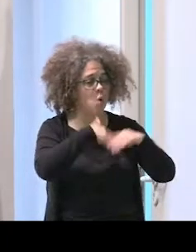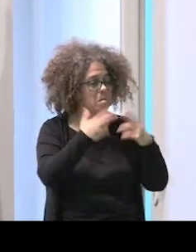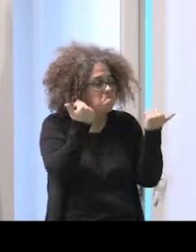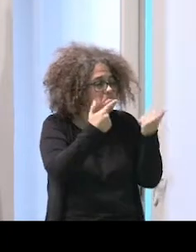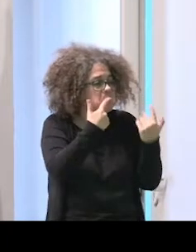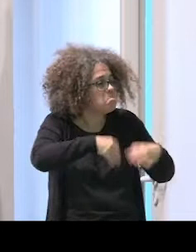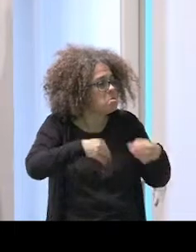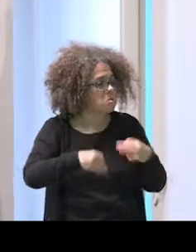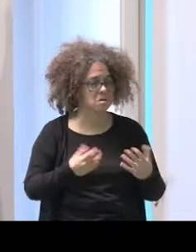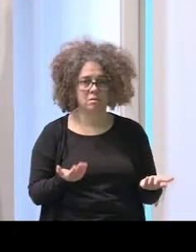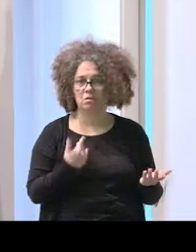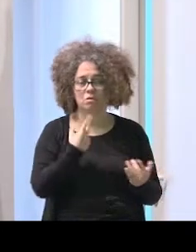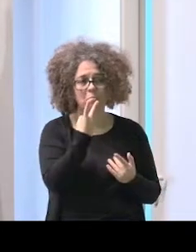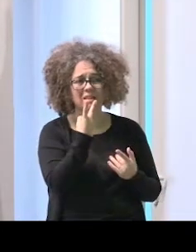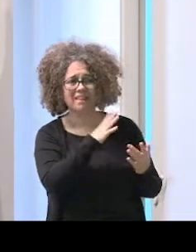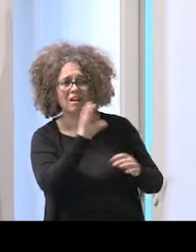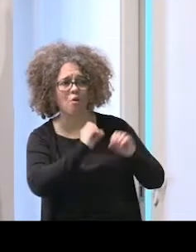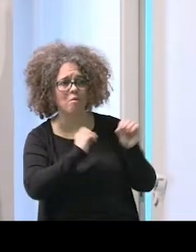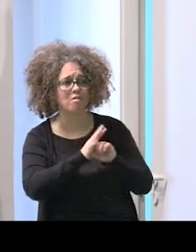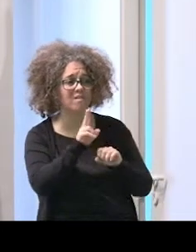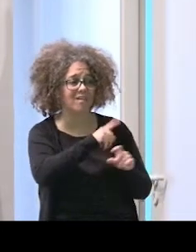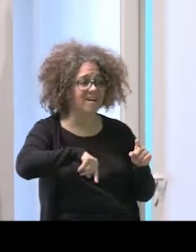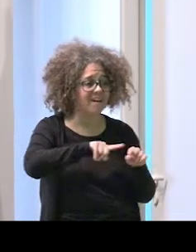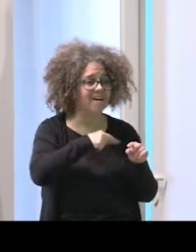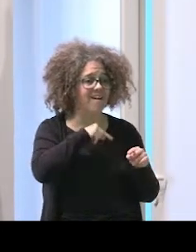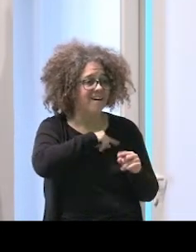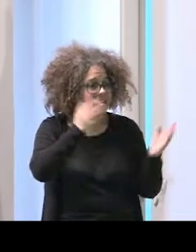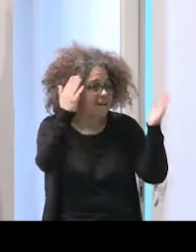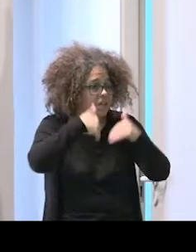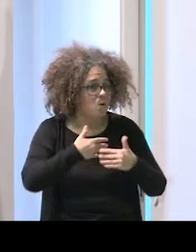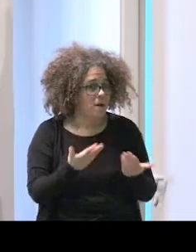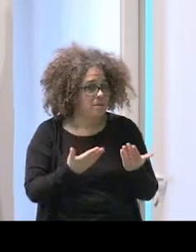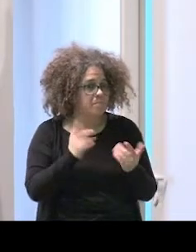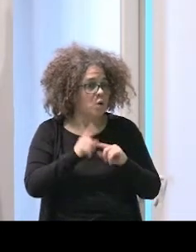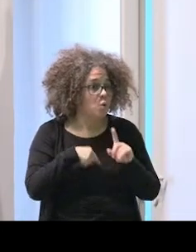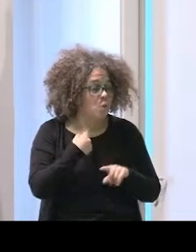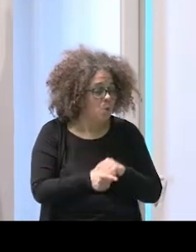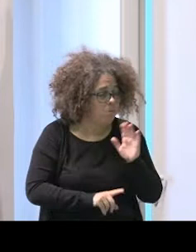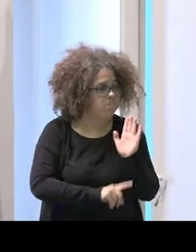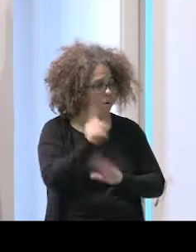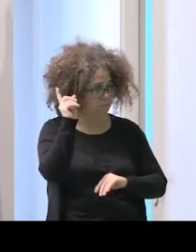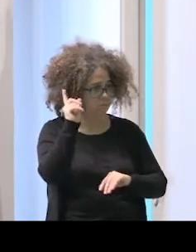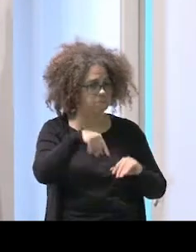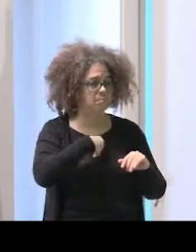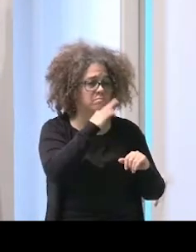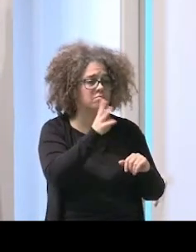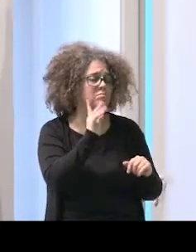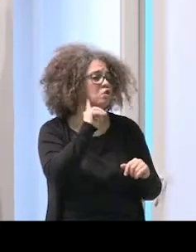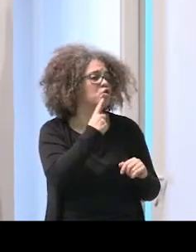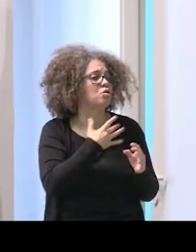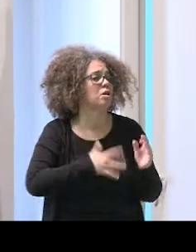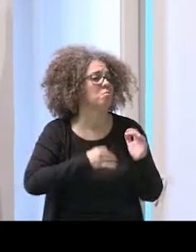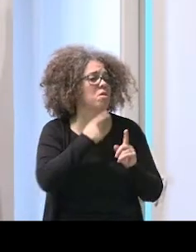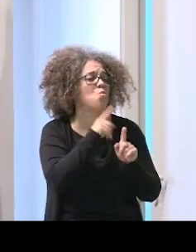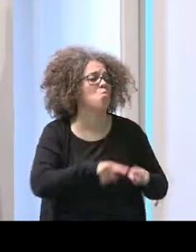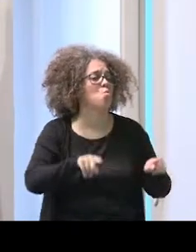nacer. Y un 25% de estos asintomáticos infectados van a desarrollar sordera que se puede producir tan